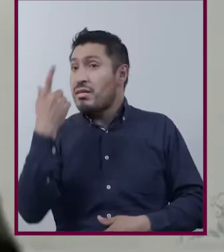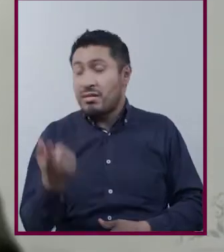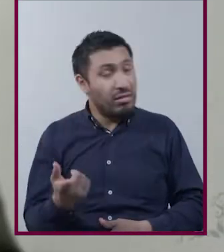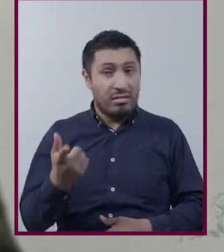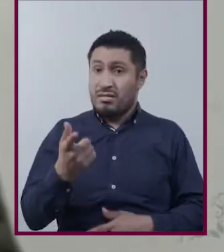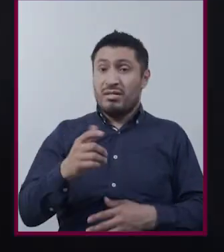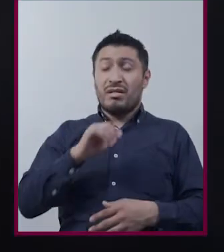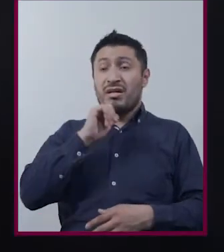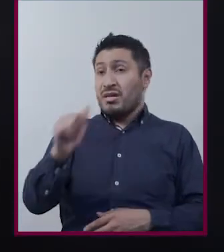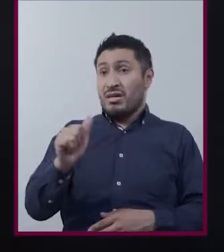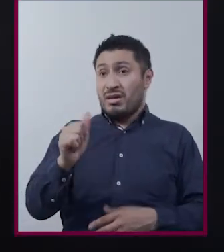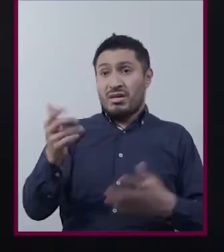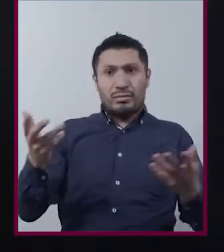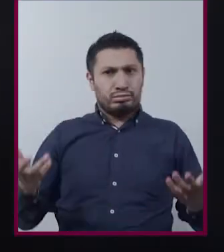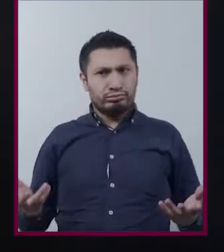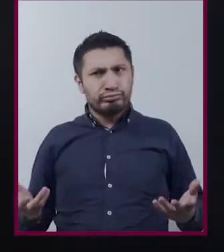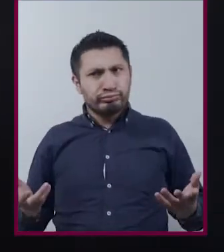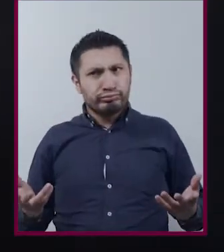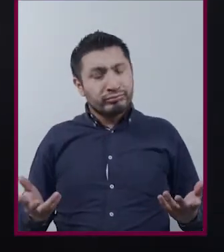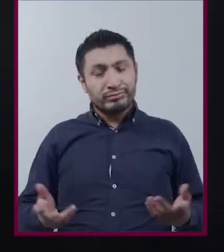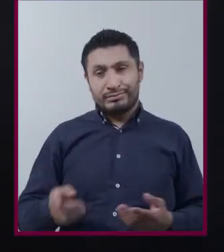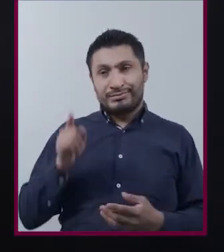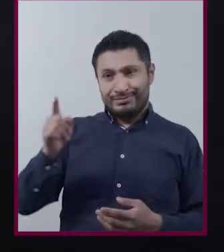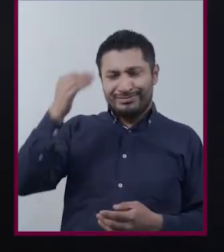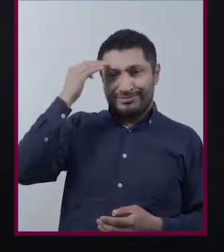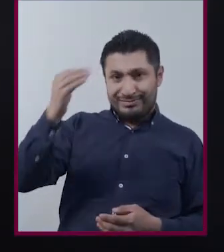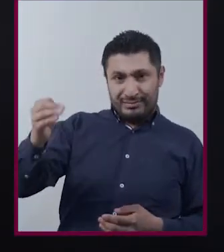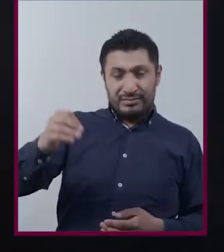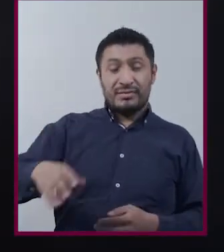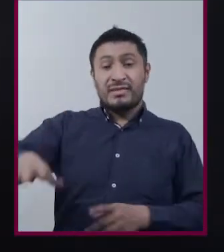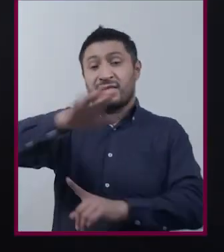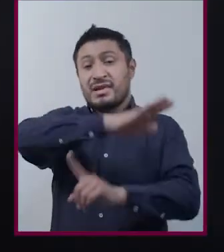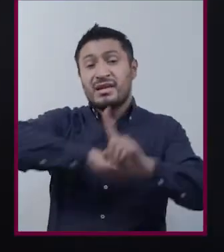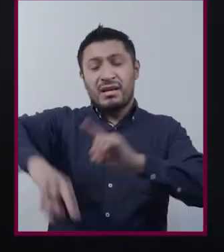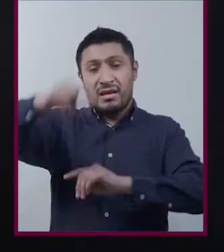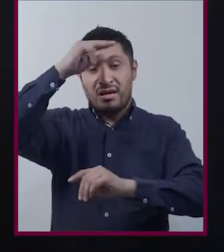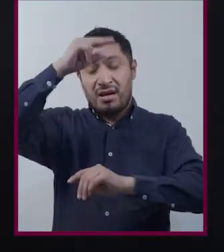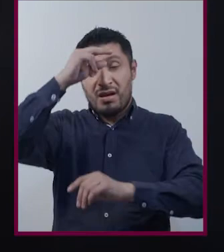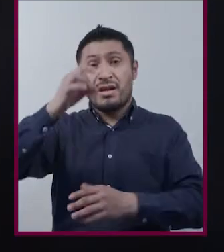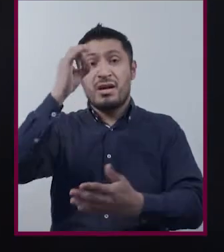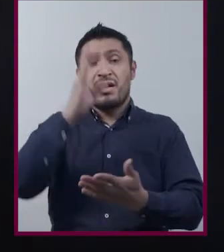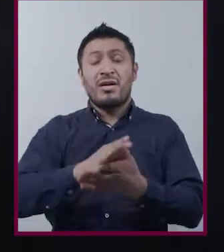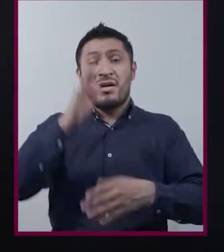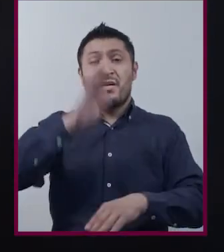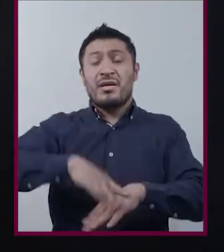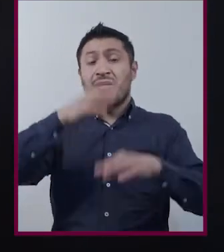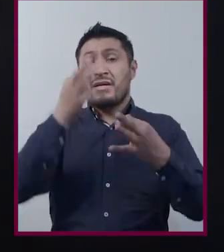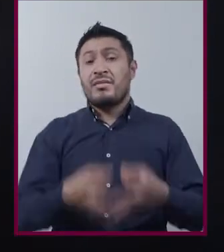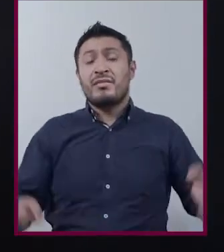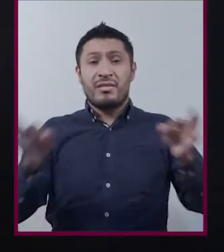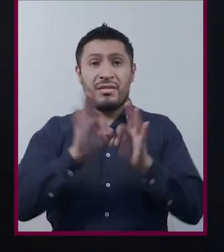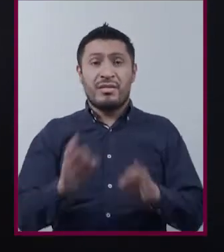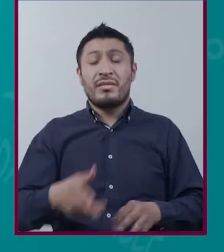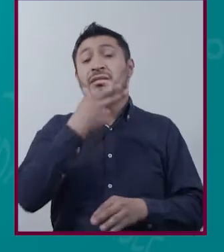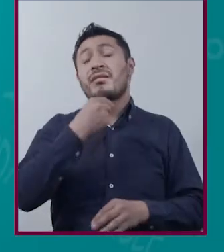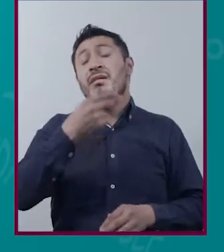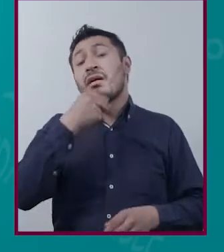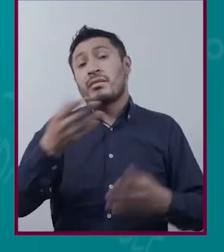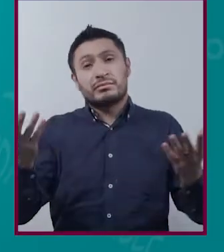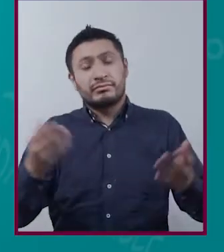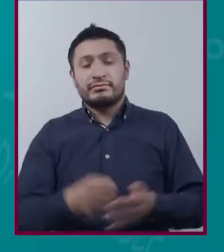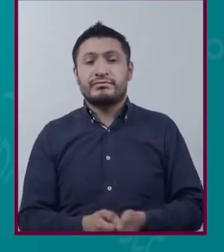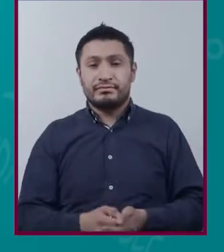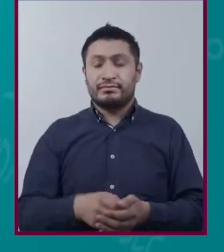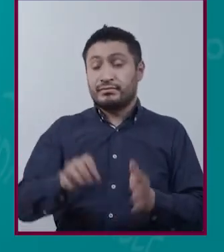otra cosa. Cabe destacar que en aquel tiempo, en el ambiente intelectual resaltaban obras de autoría masculina.